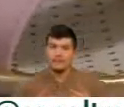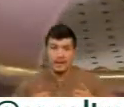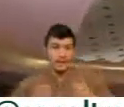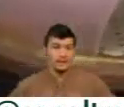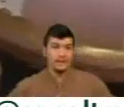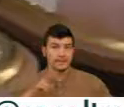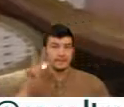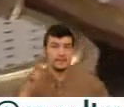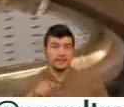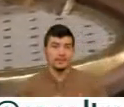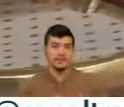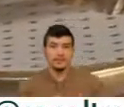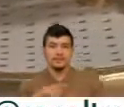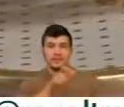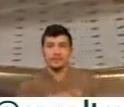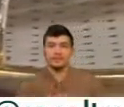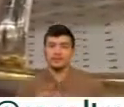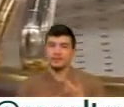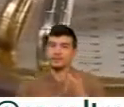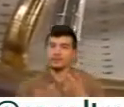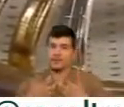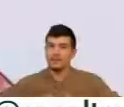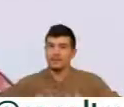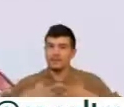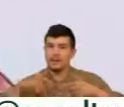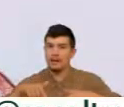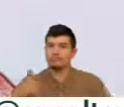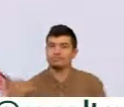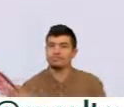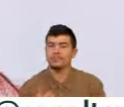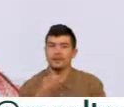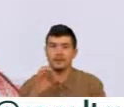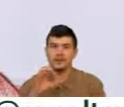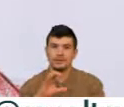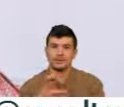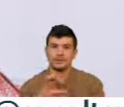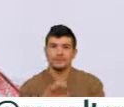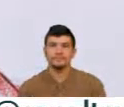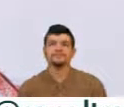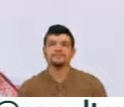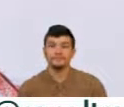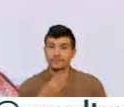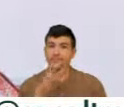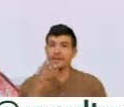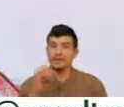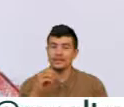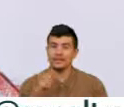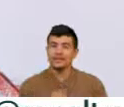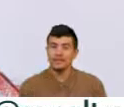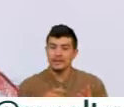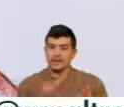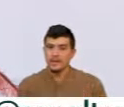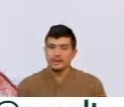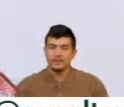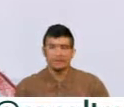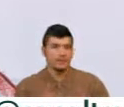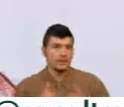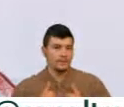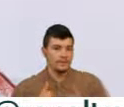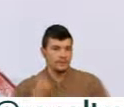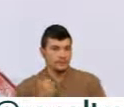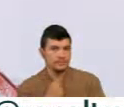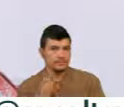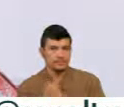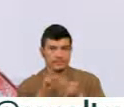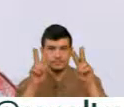formales e informales que existen en la ciudad genera un beneficio para más de 30 mil personas que están trabajando en este sector y en el